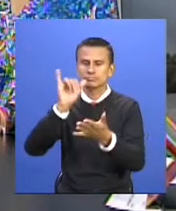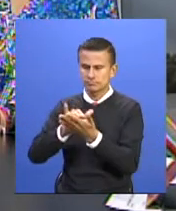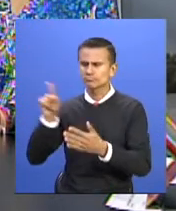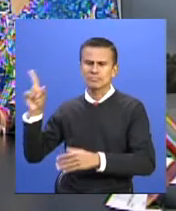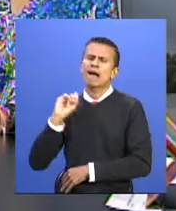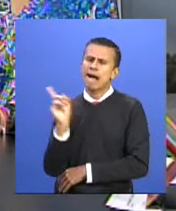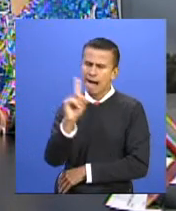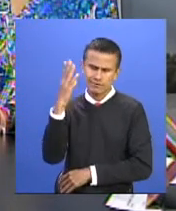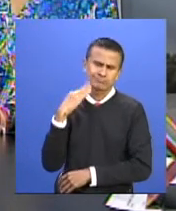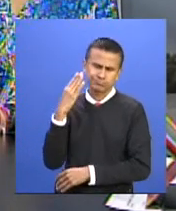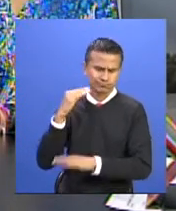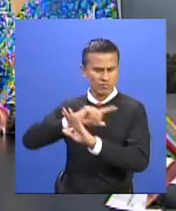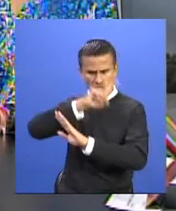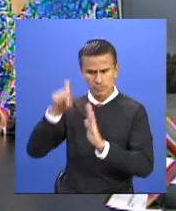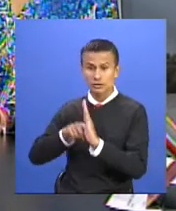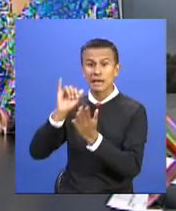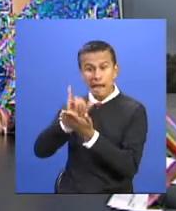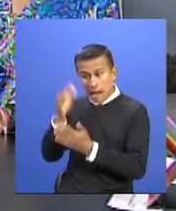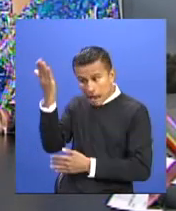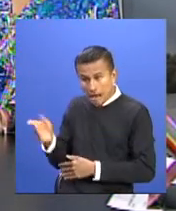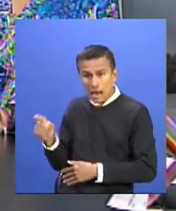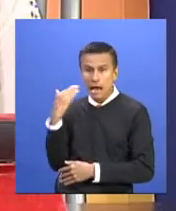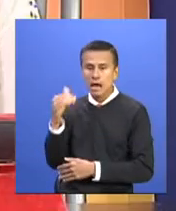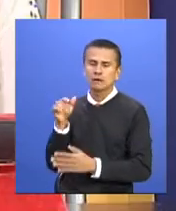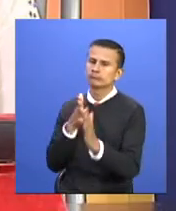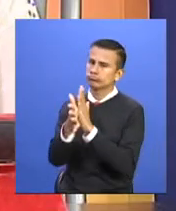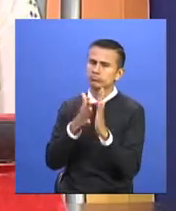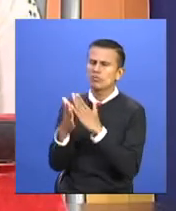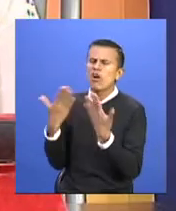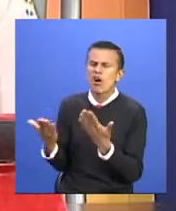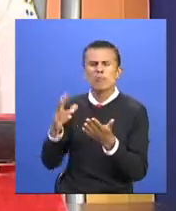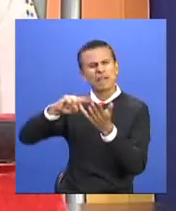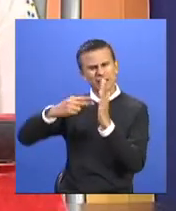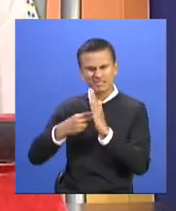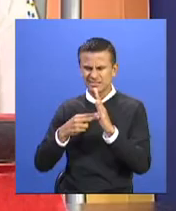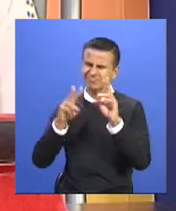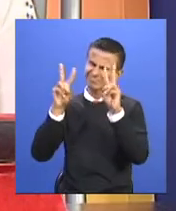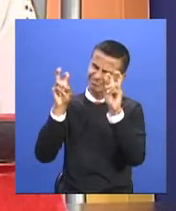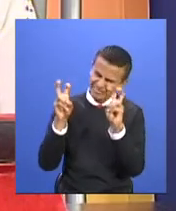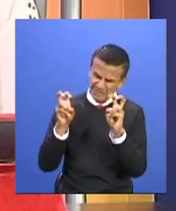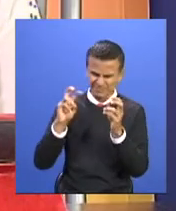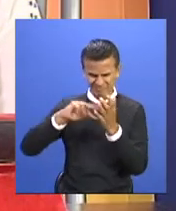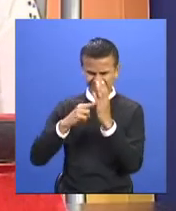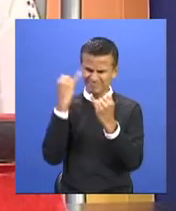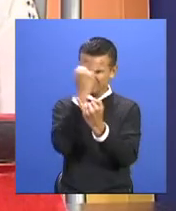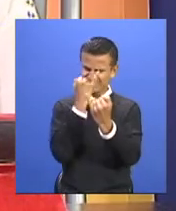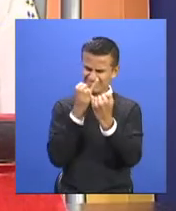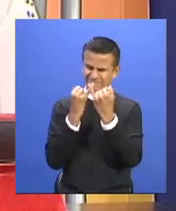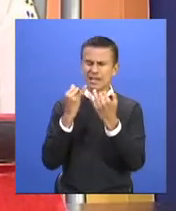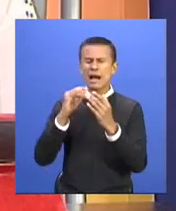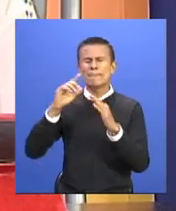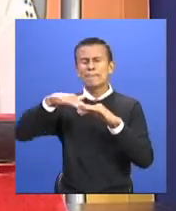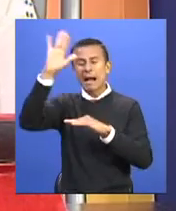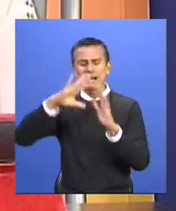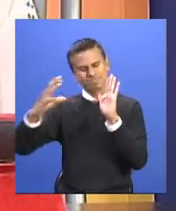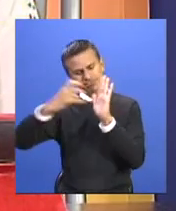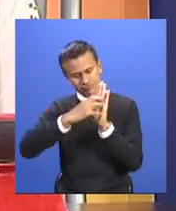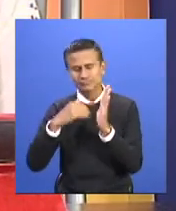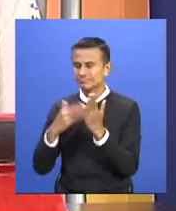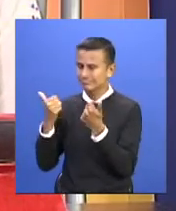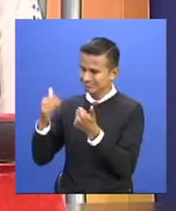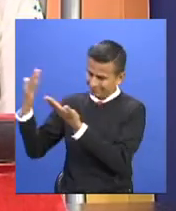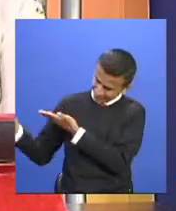trayectoria académica. Con ella vamos a conversar sobre un poco para entender el tema de la reputación, pero sobre todo el